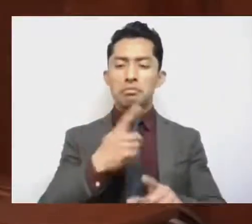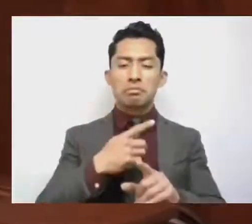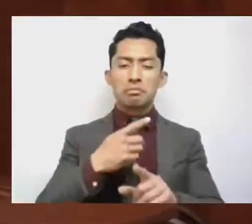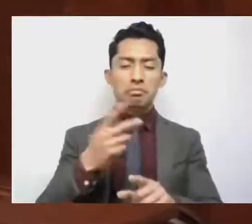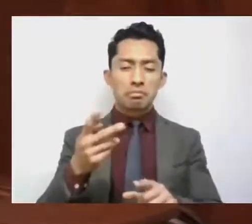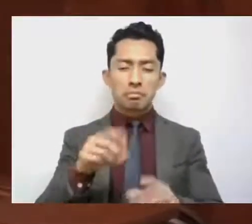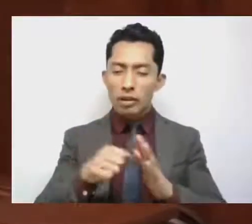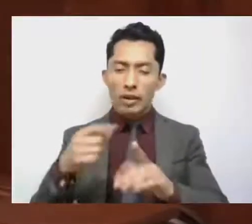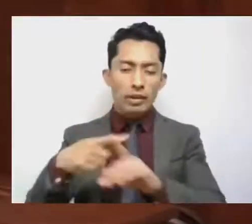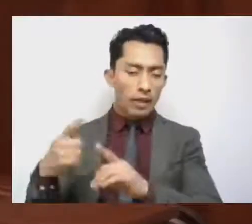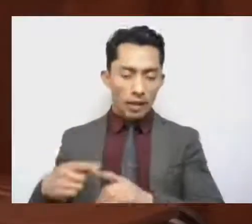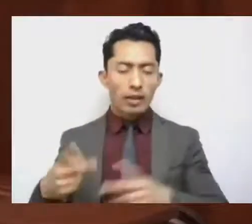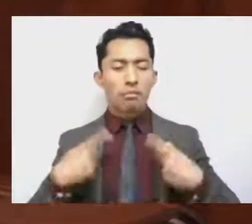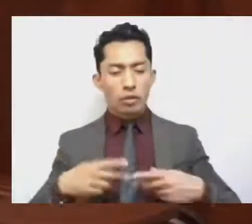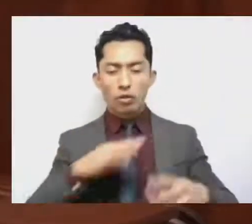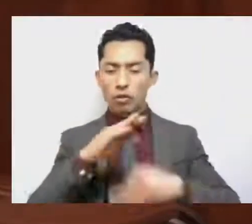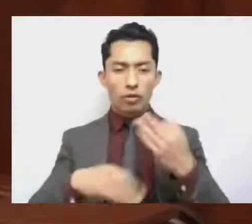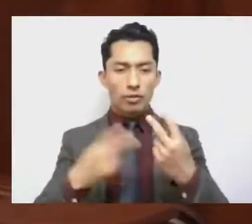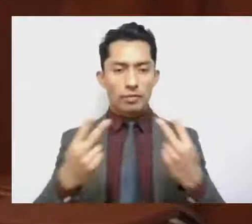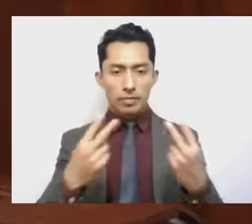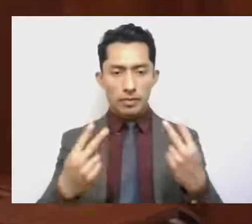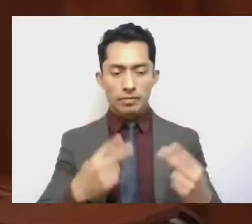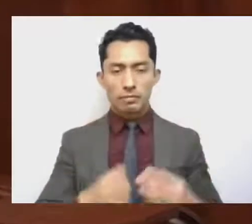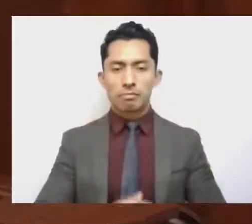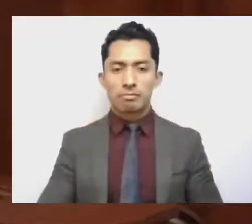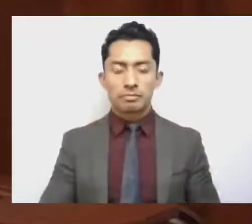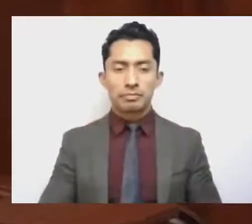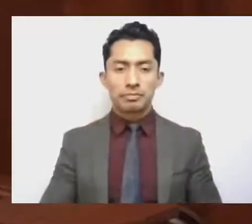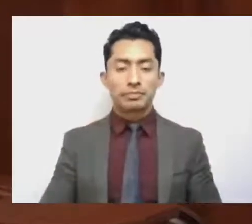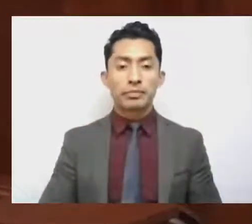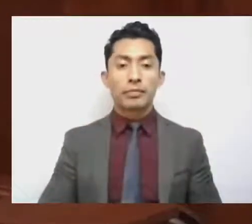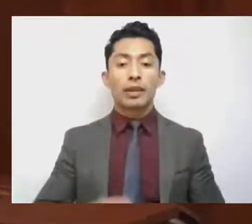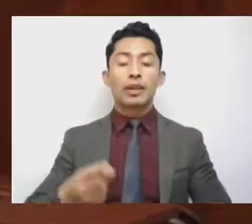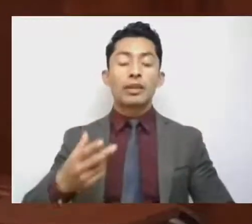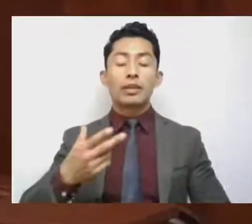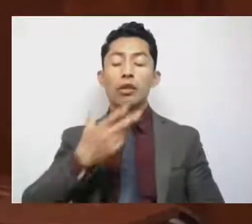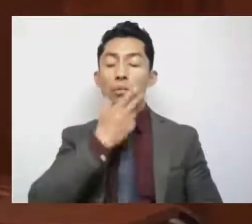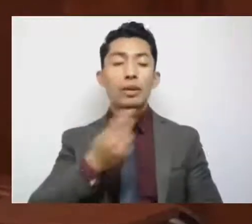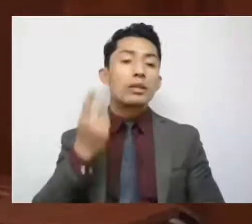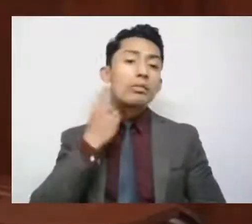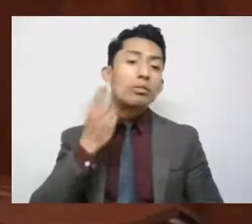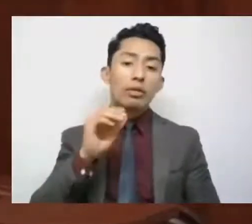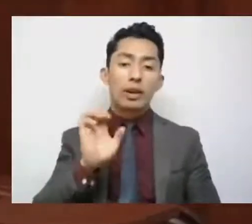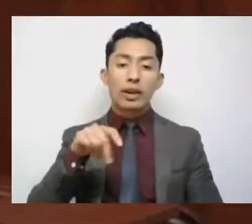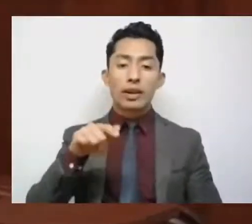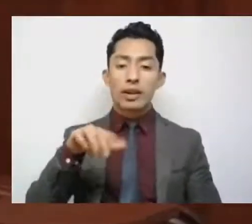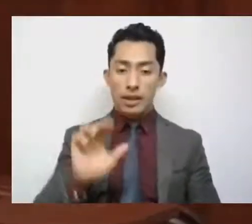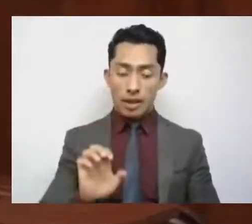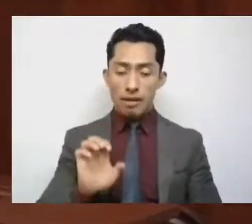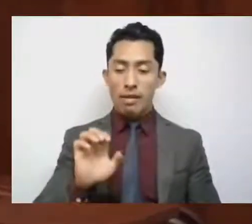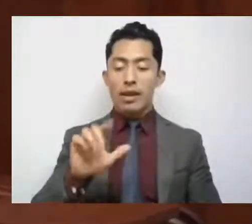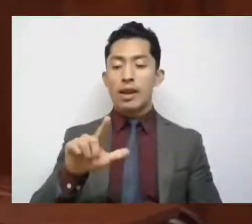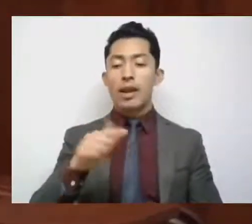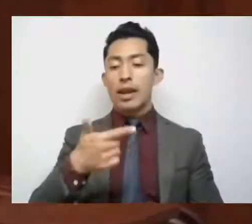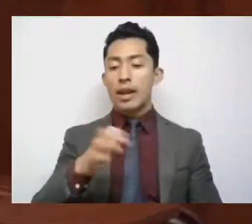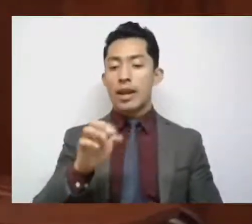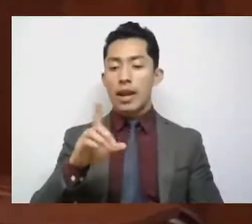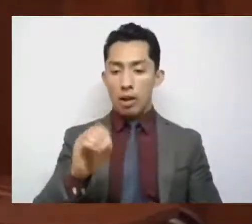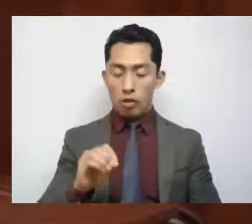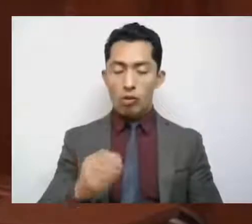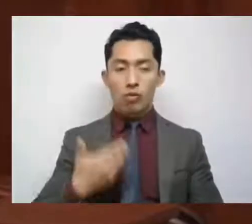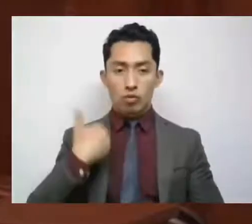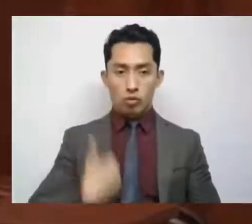y público en general. Los diputados Enrique Vargas del Villar, Gerardo Lamas Pombo y el de La